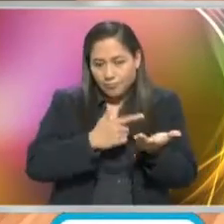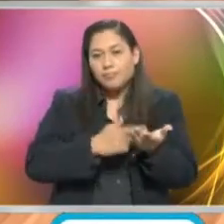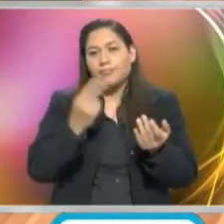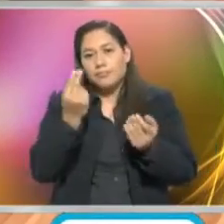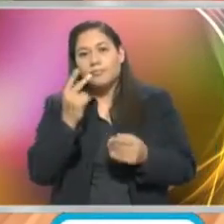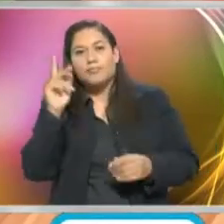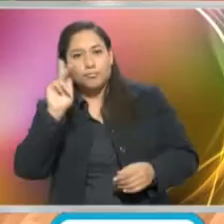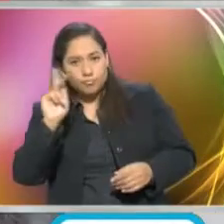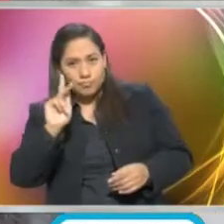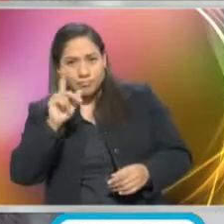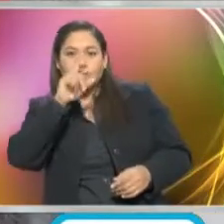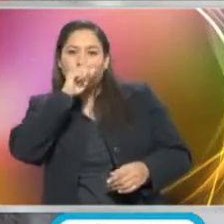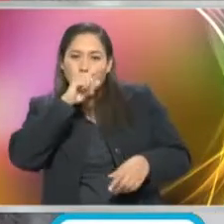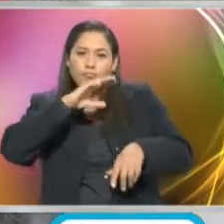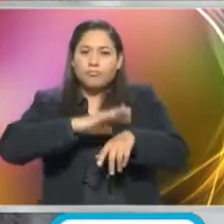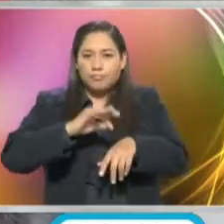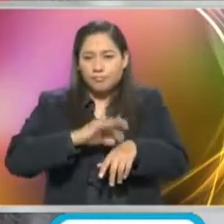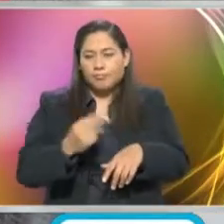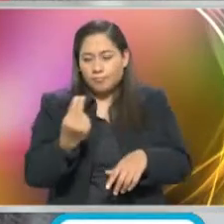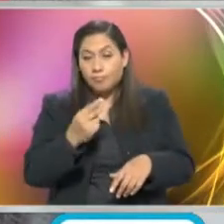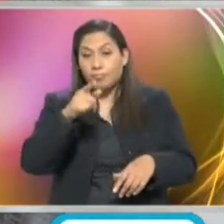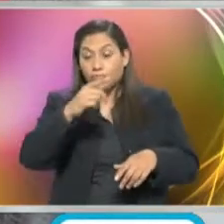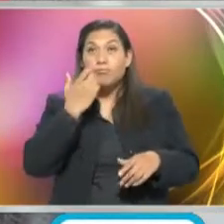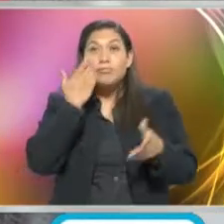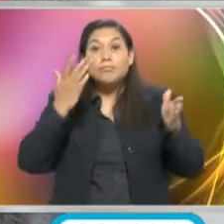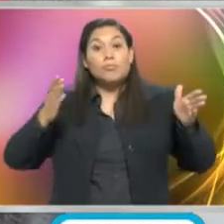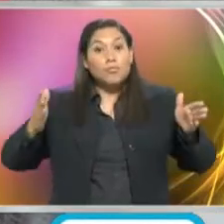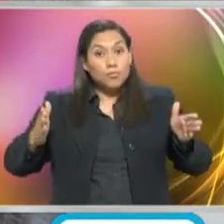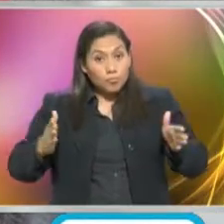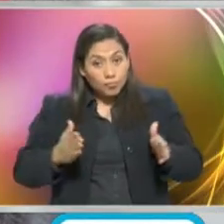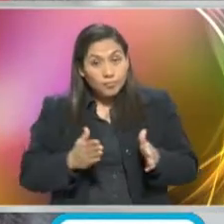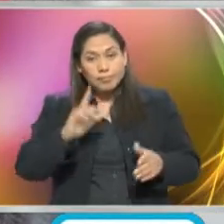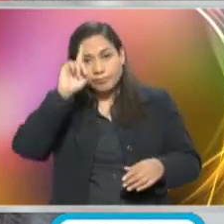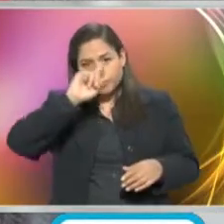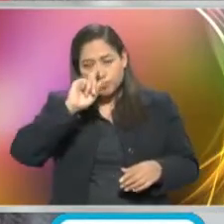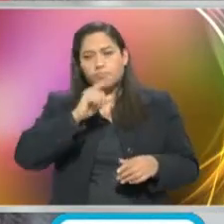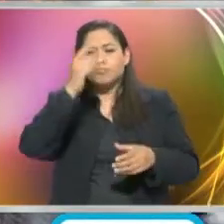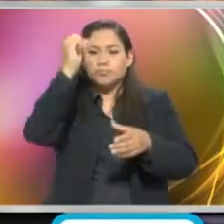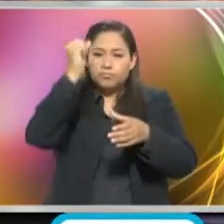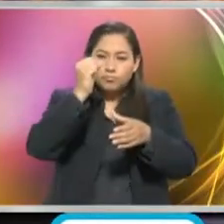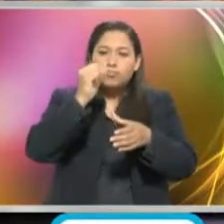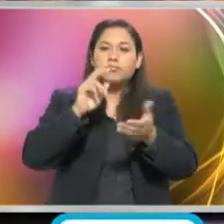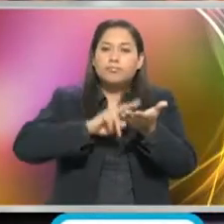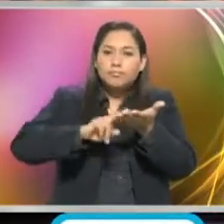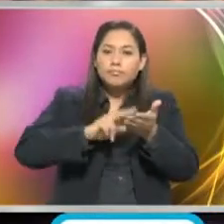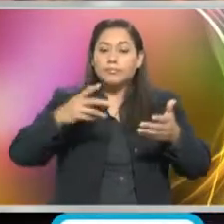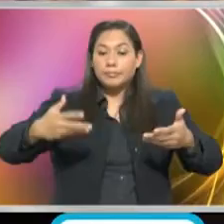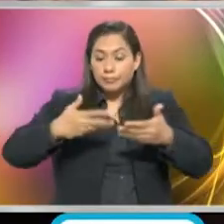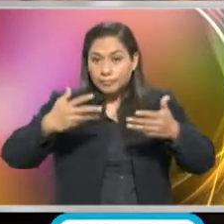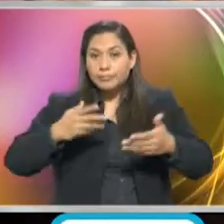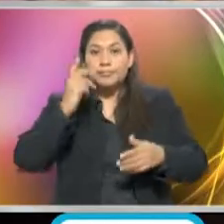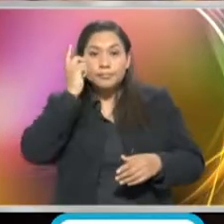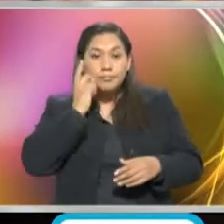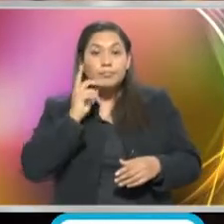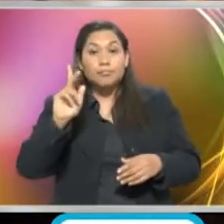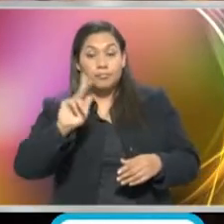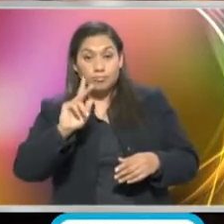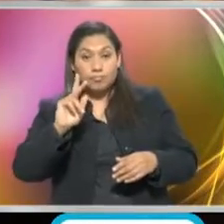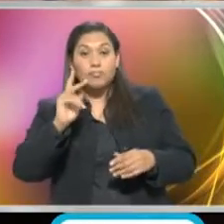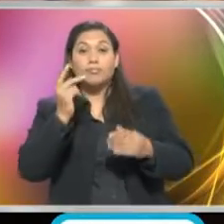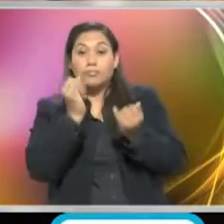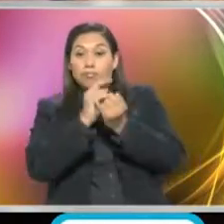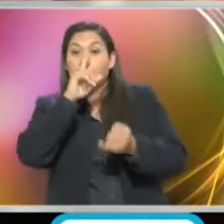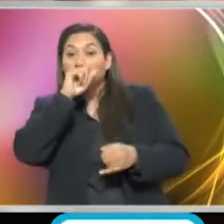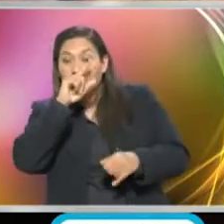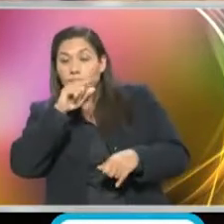Ok. Entonces, si estás en un proceso de bajar de peso, yo te diría jugos verdes, ensaladas, De noche. proteína incluso.